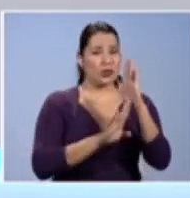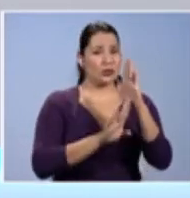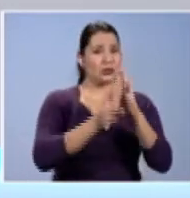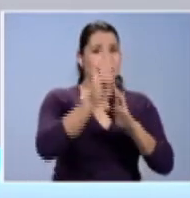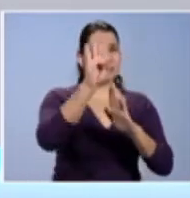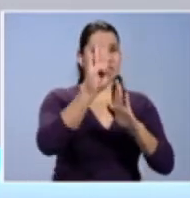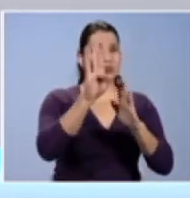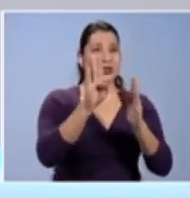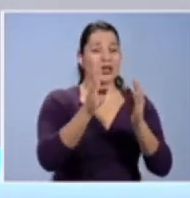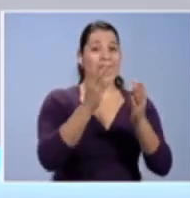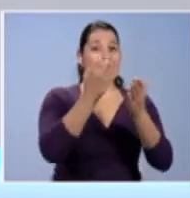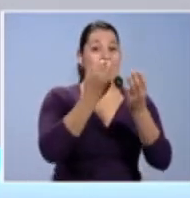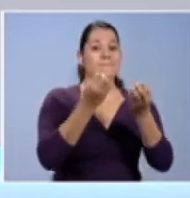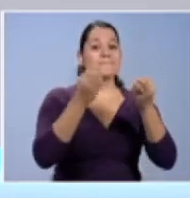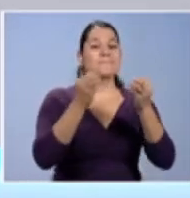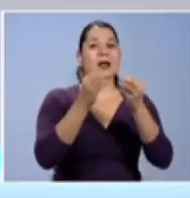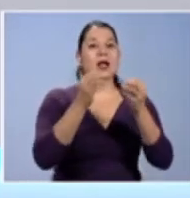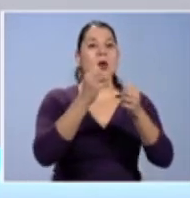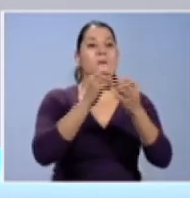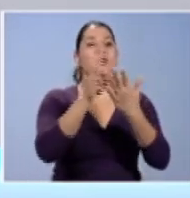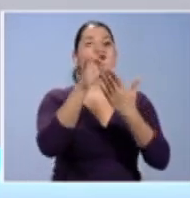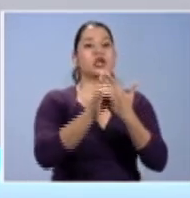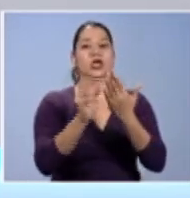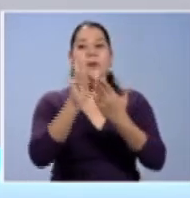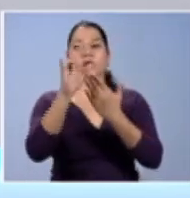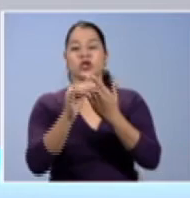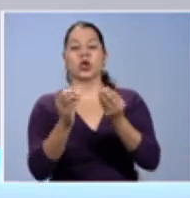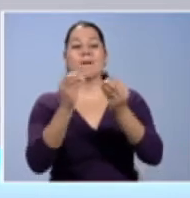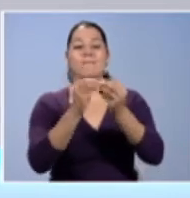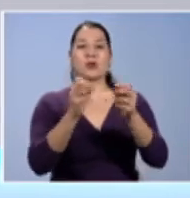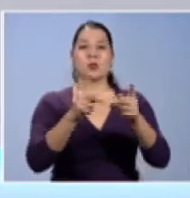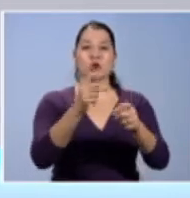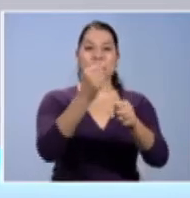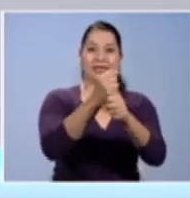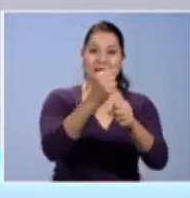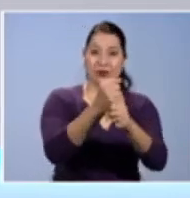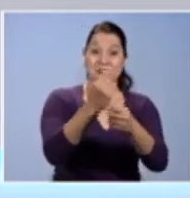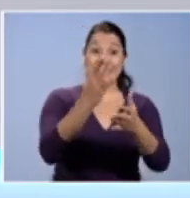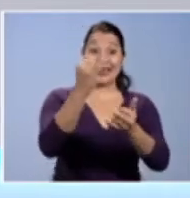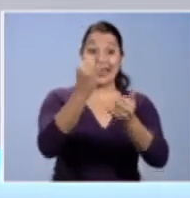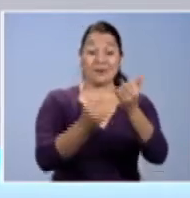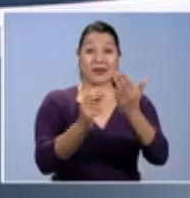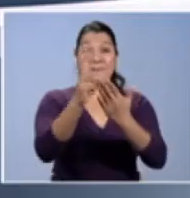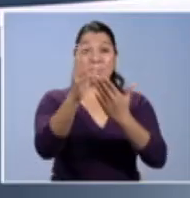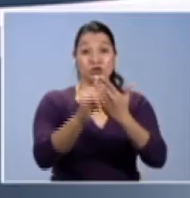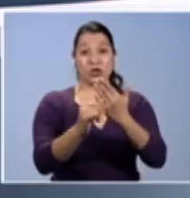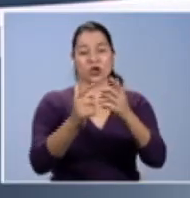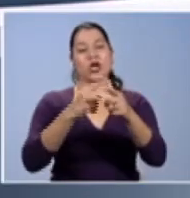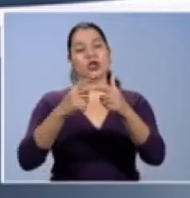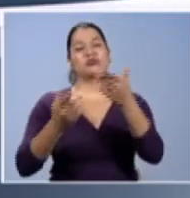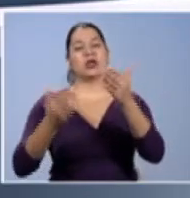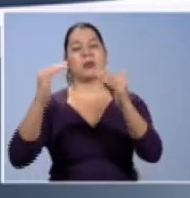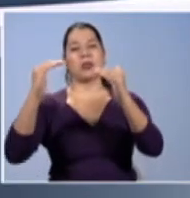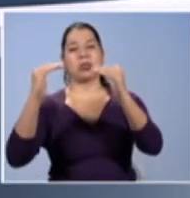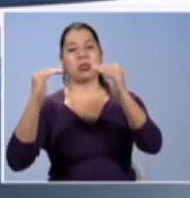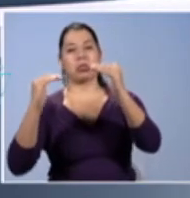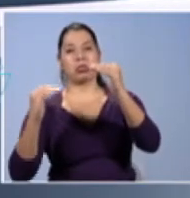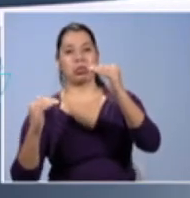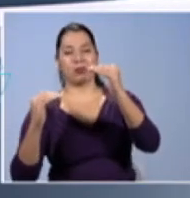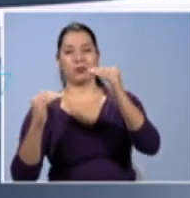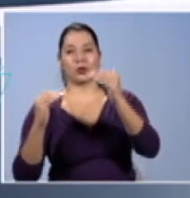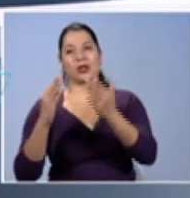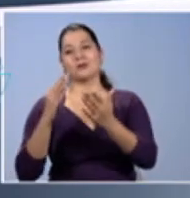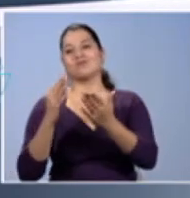decir que de la economía y también, por ende, de la empleabilidad. Pero eso no significa que por eso pasen a números rojos o a números negativos. Lo que pasa es que